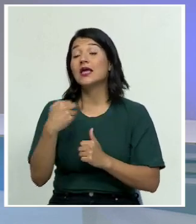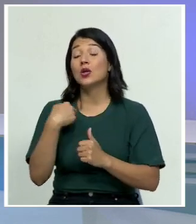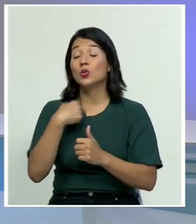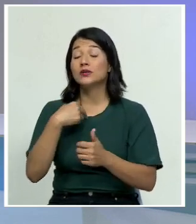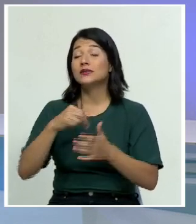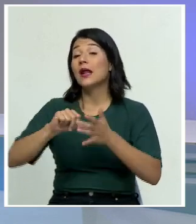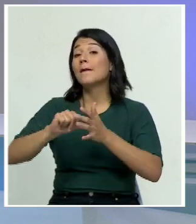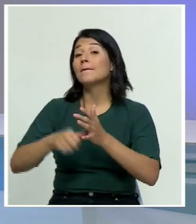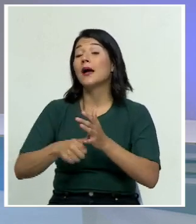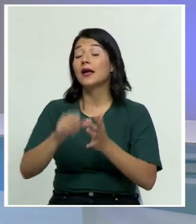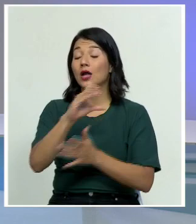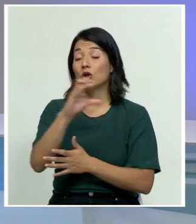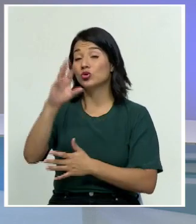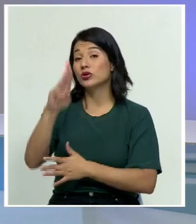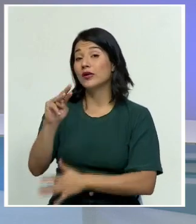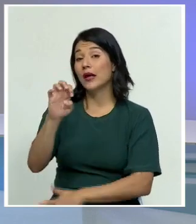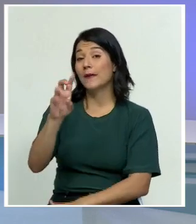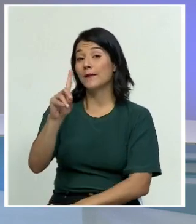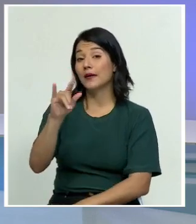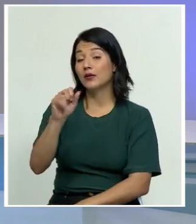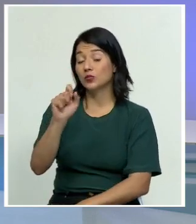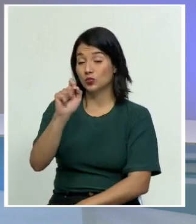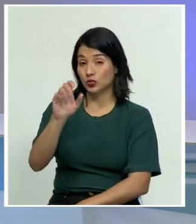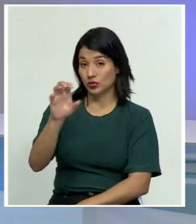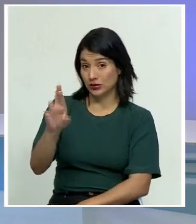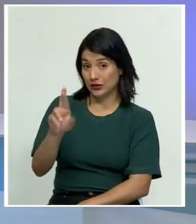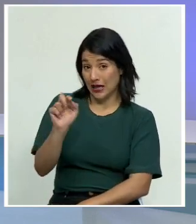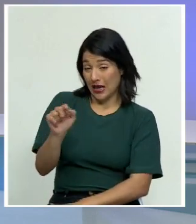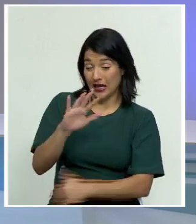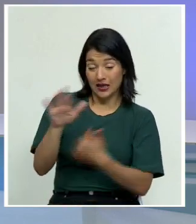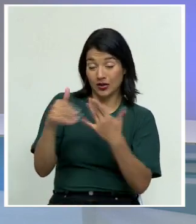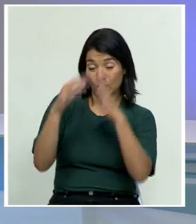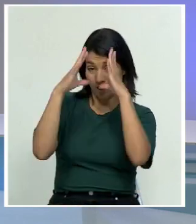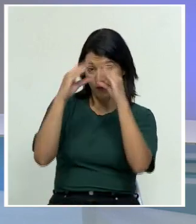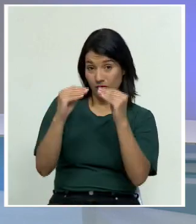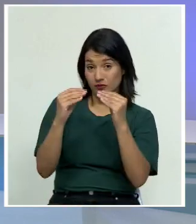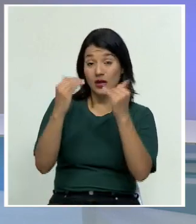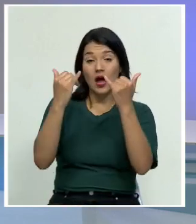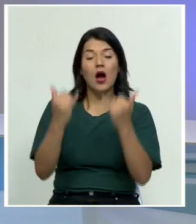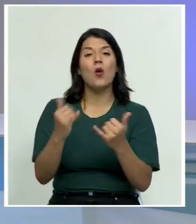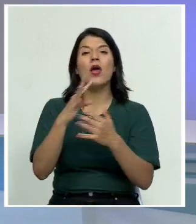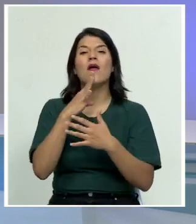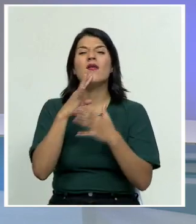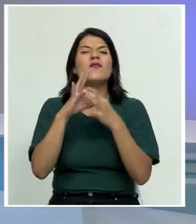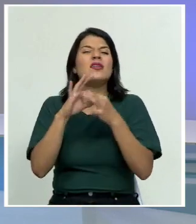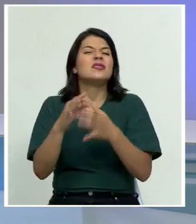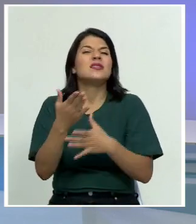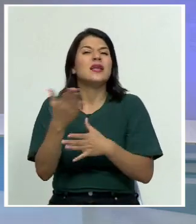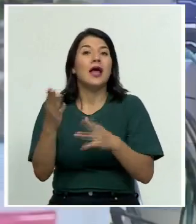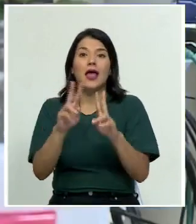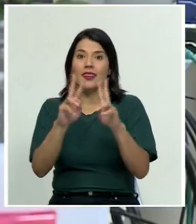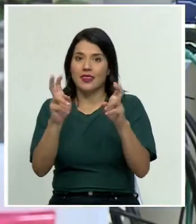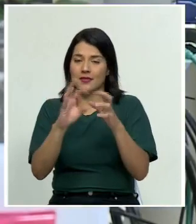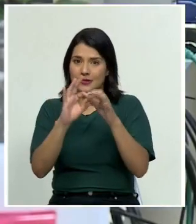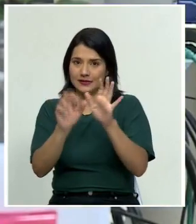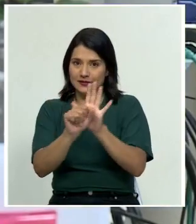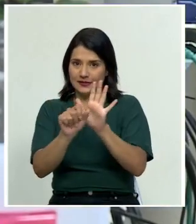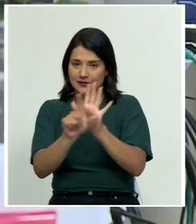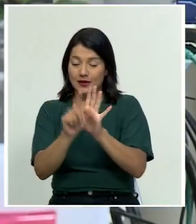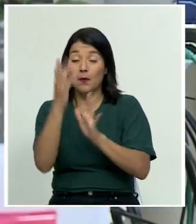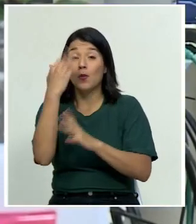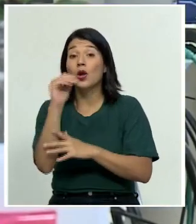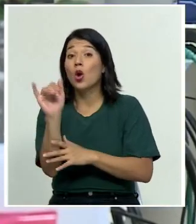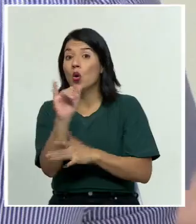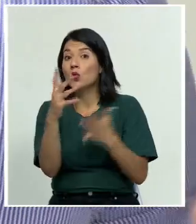página costarricamedios.cr. Ahí están todos los detalles. Vamos ahora a hablar de temas legislativos, porque tal como se